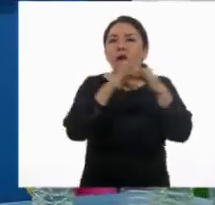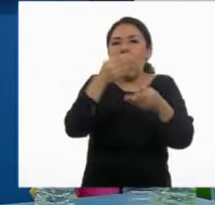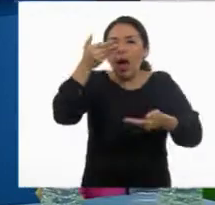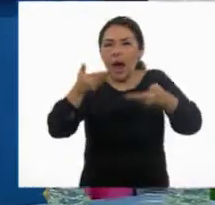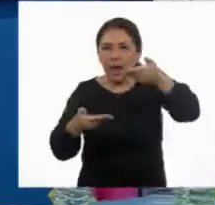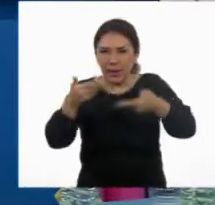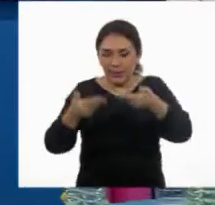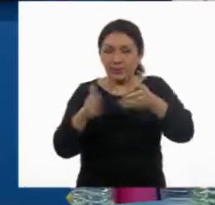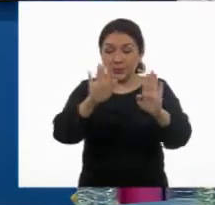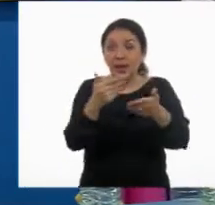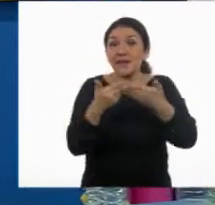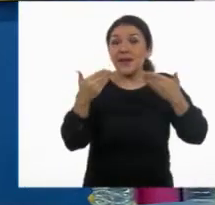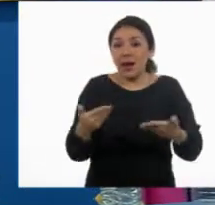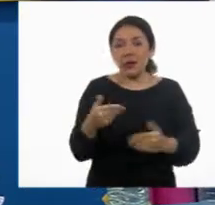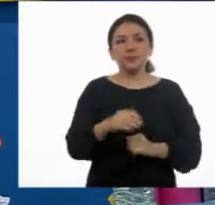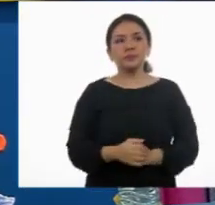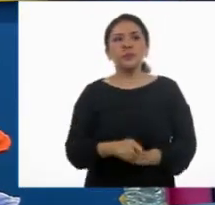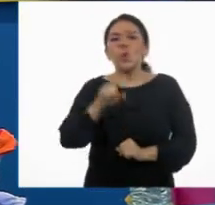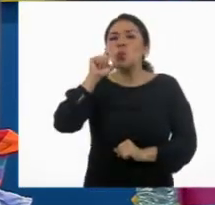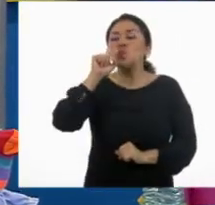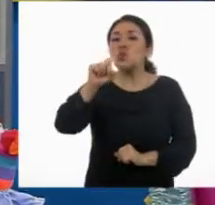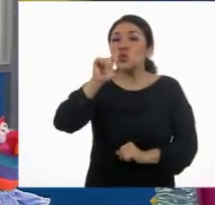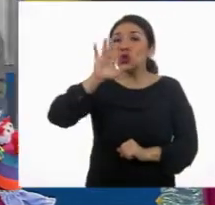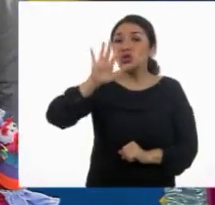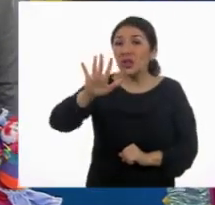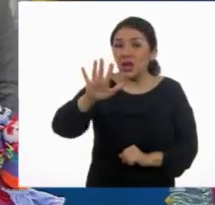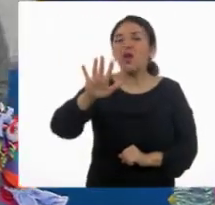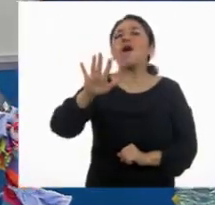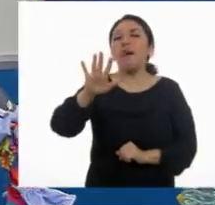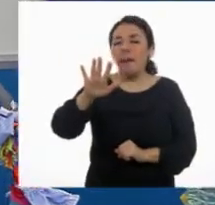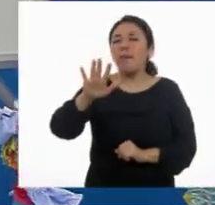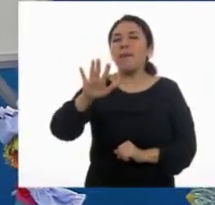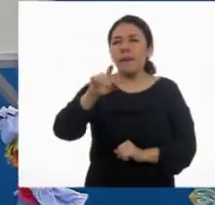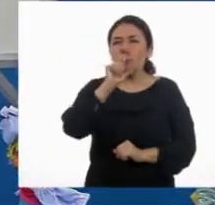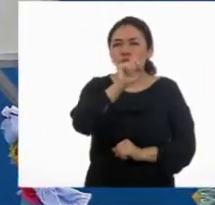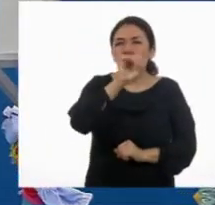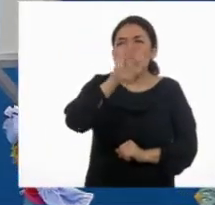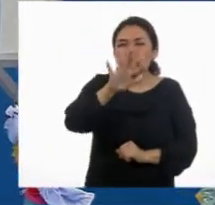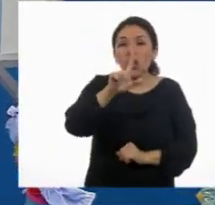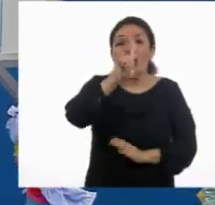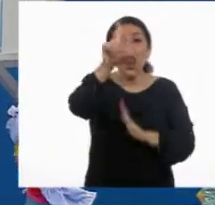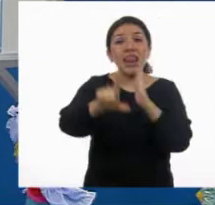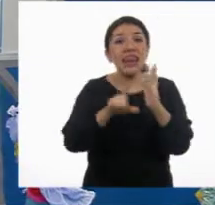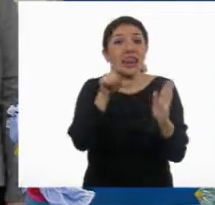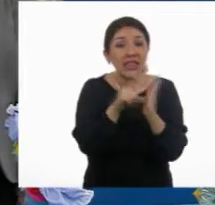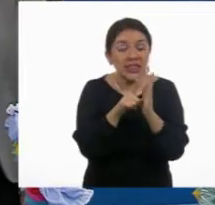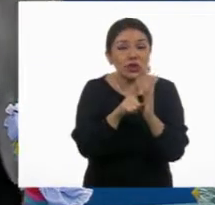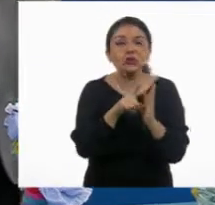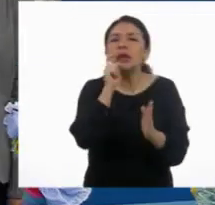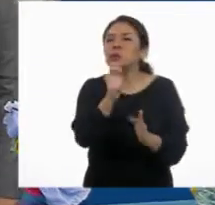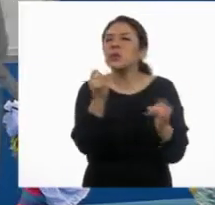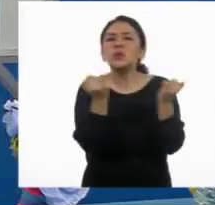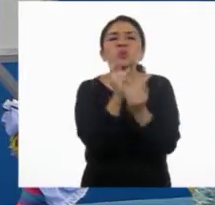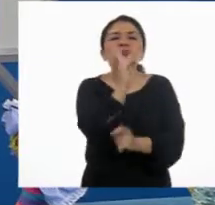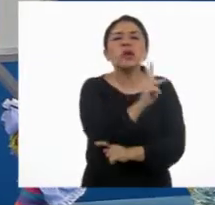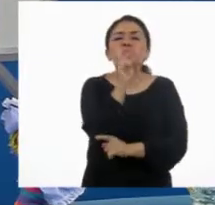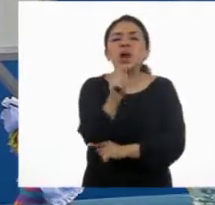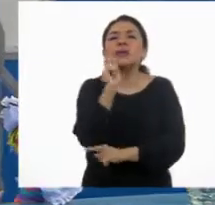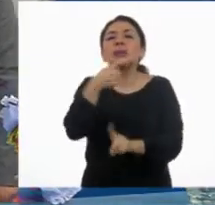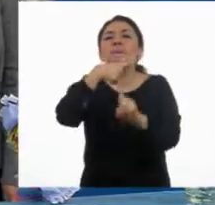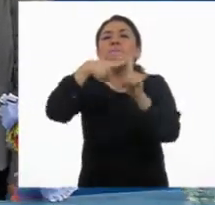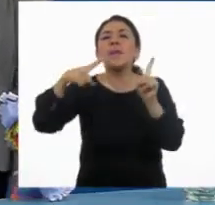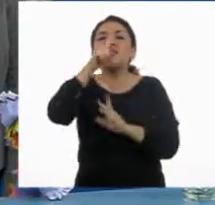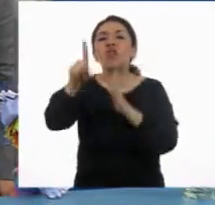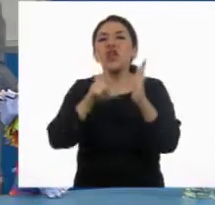Ahora bien, 0.5 es igual, 0.5 litro es igual que